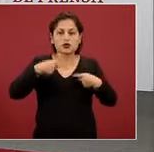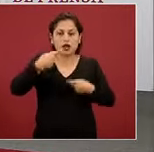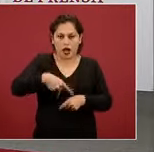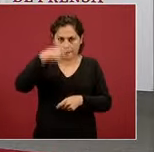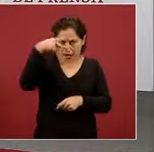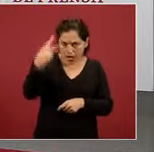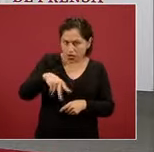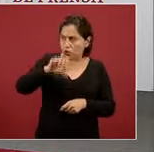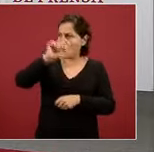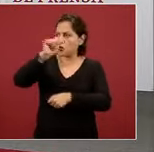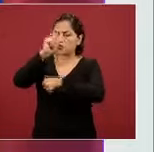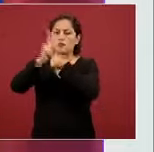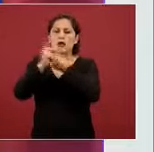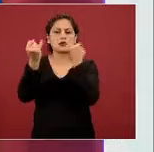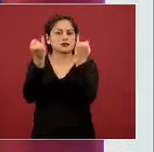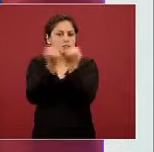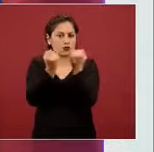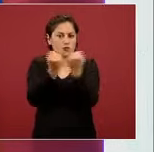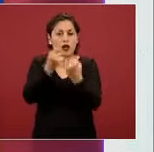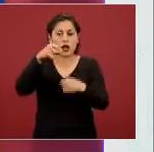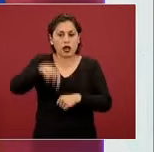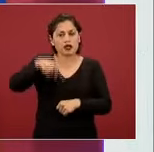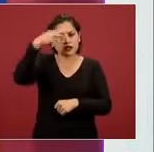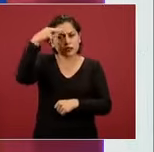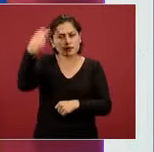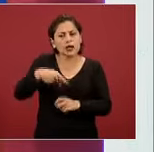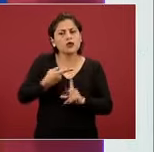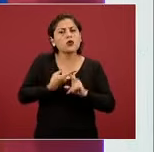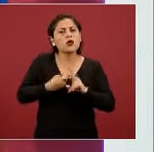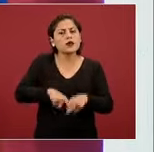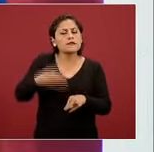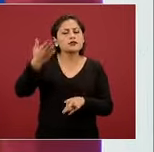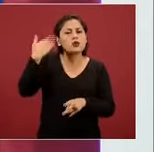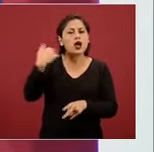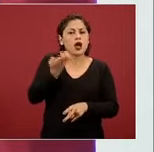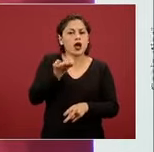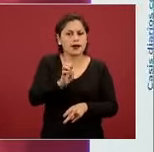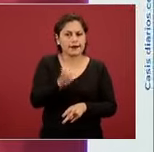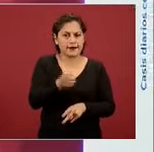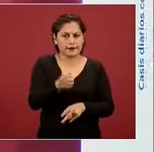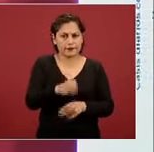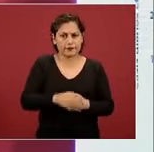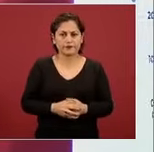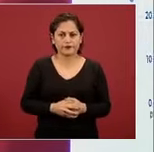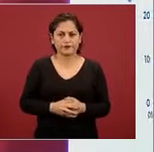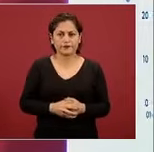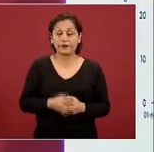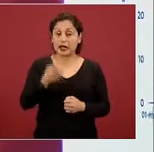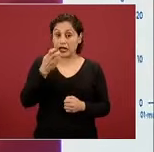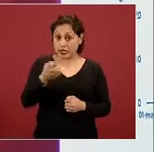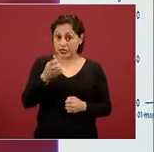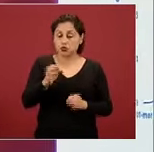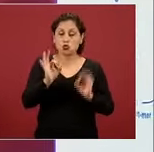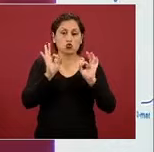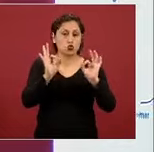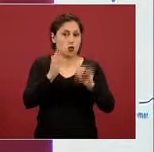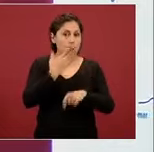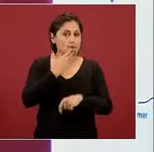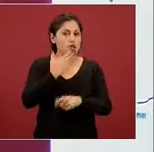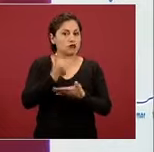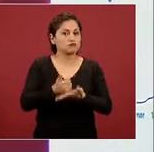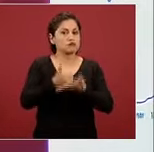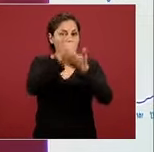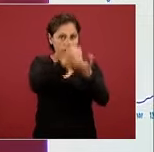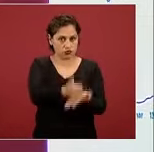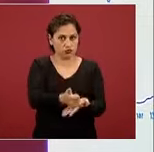hacemos desde la segunda mitad de enero y es una medida útil